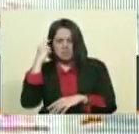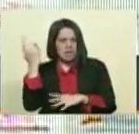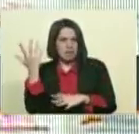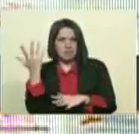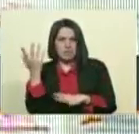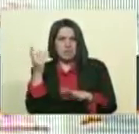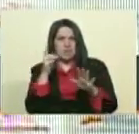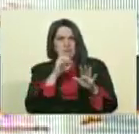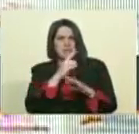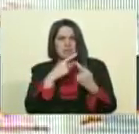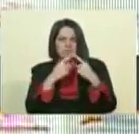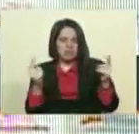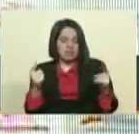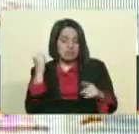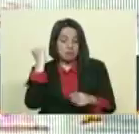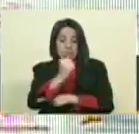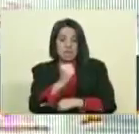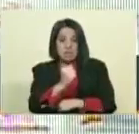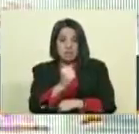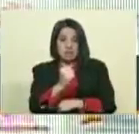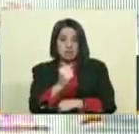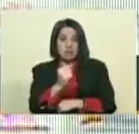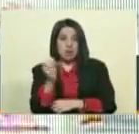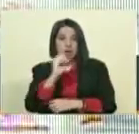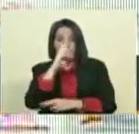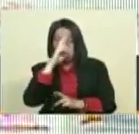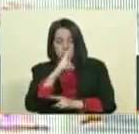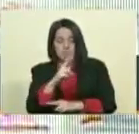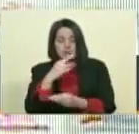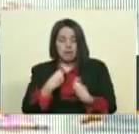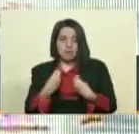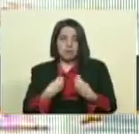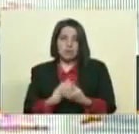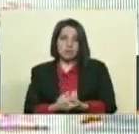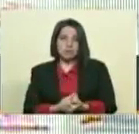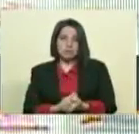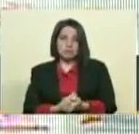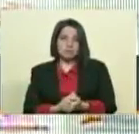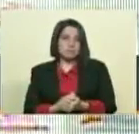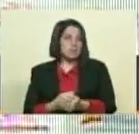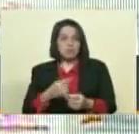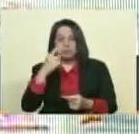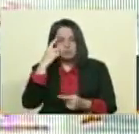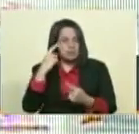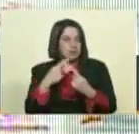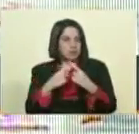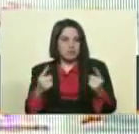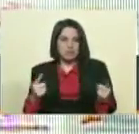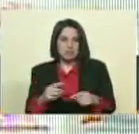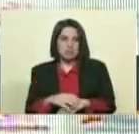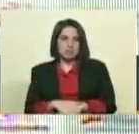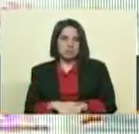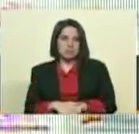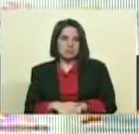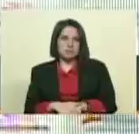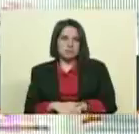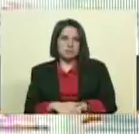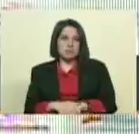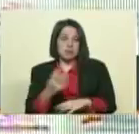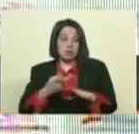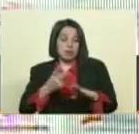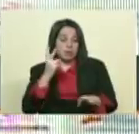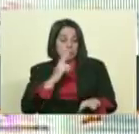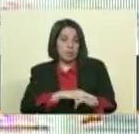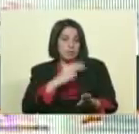entre matar o respetar la vida. No sabe la diferencia. Y lo peor